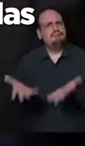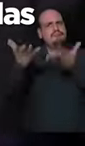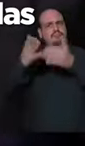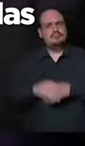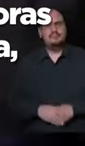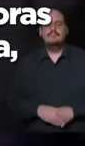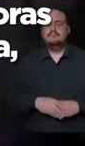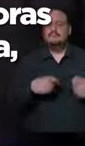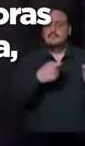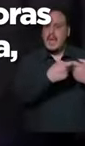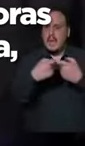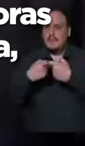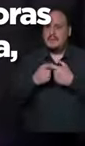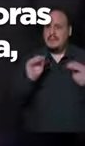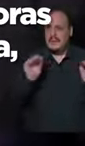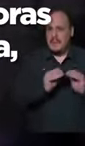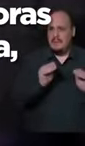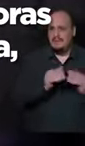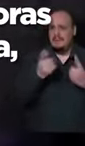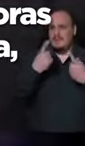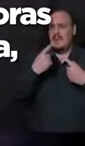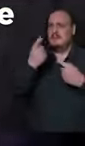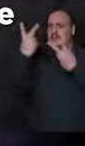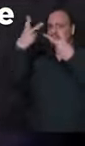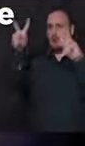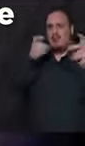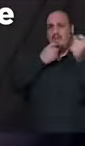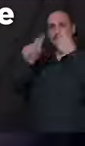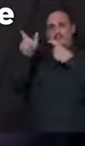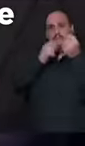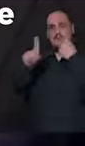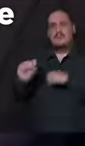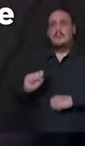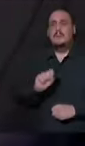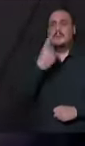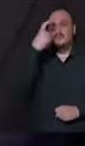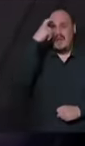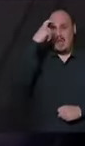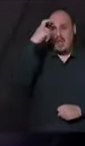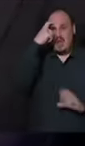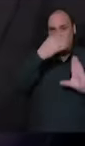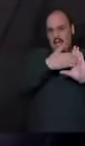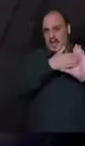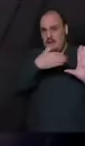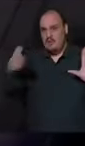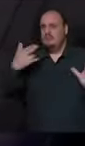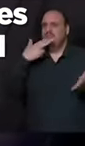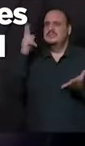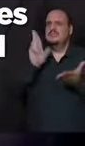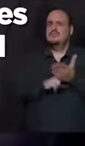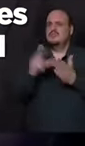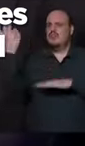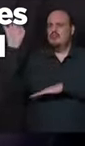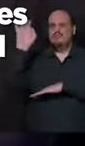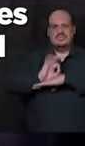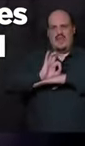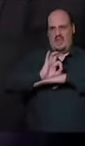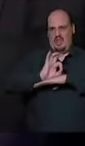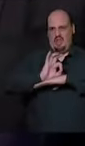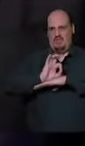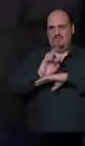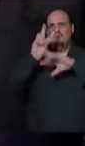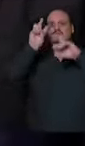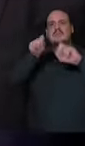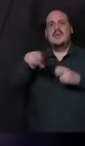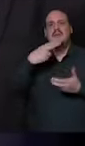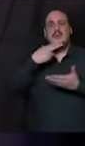todas las empresas pymes exportadoras de la Argentina a partir del primero de enero cero de impuestos en todo lo que es el